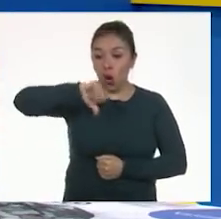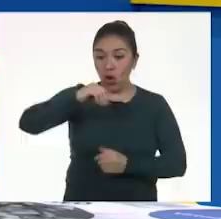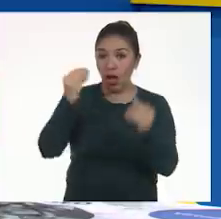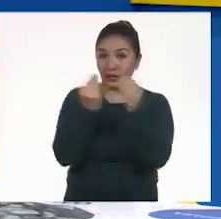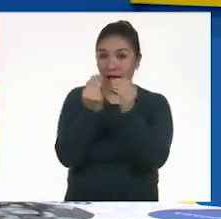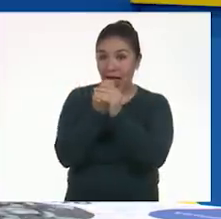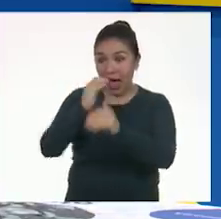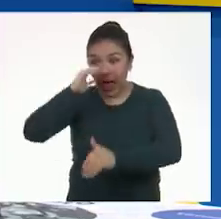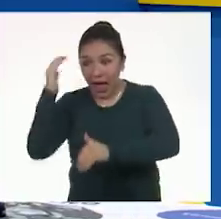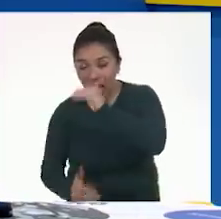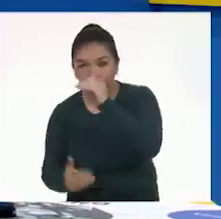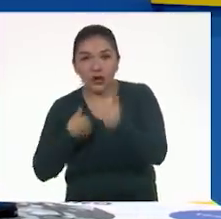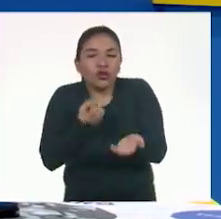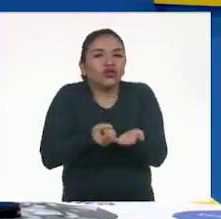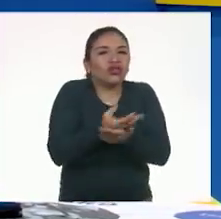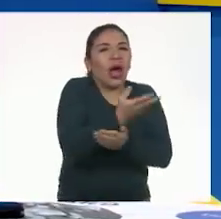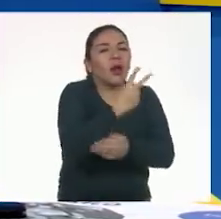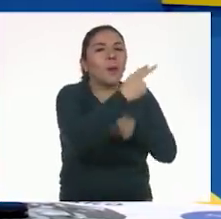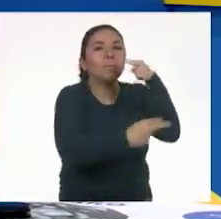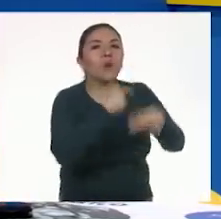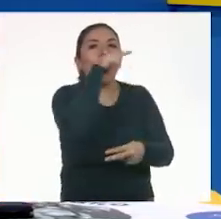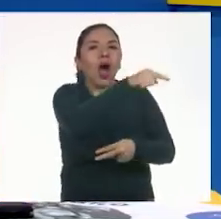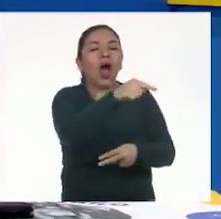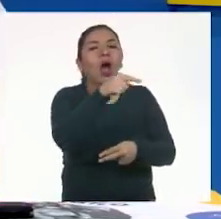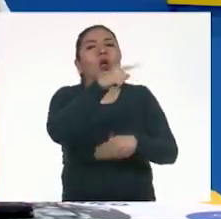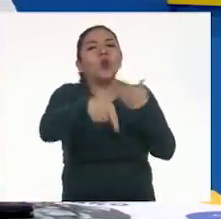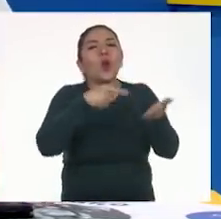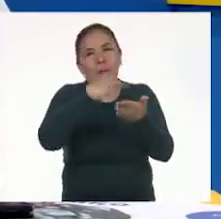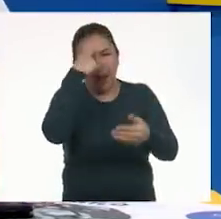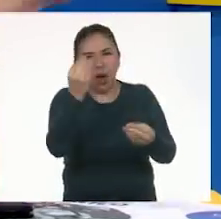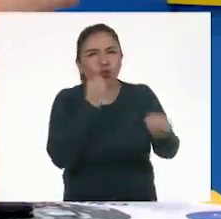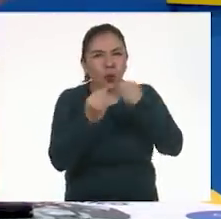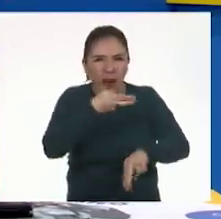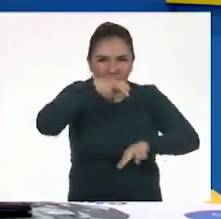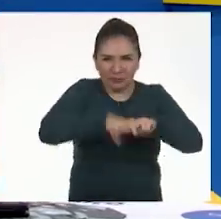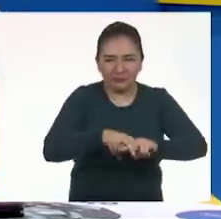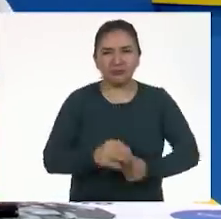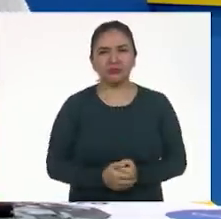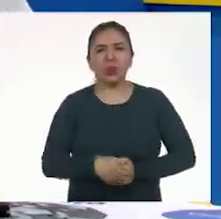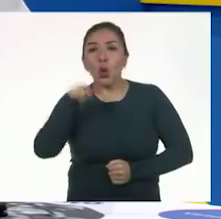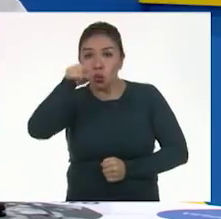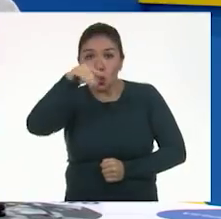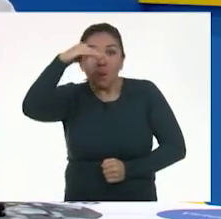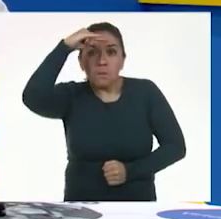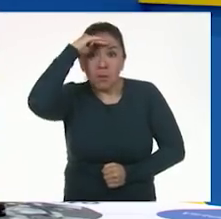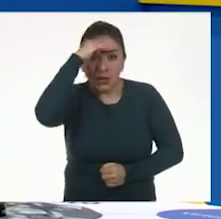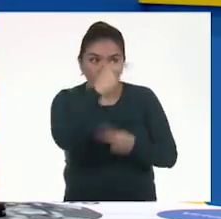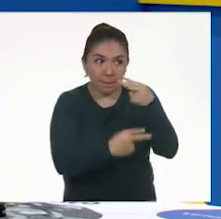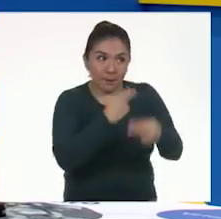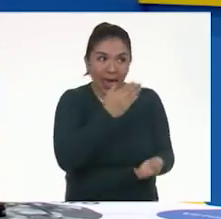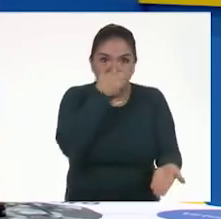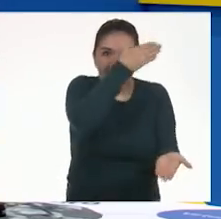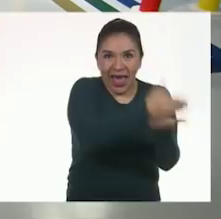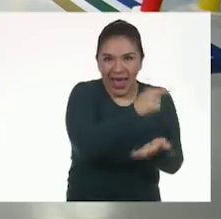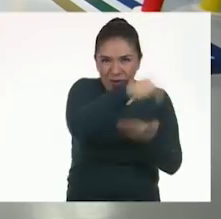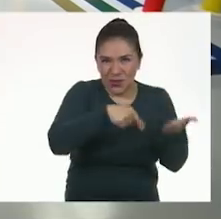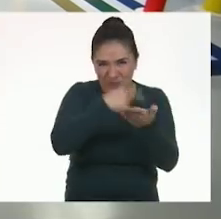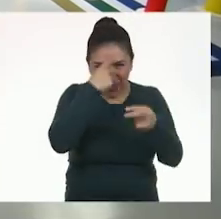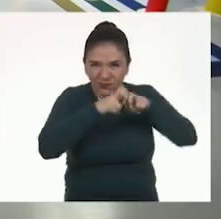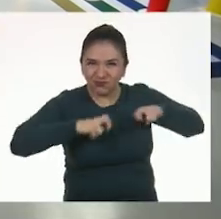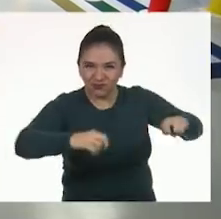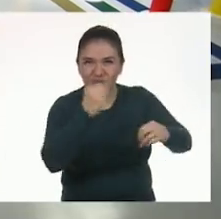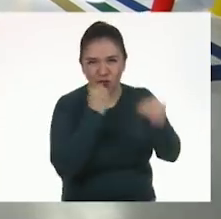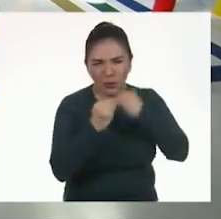del salón, me voy a ir al comedor. Y tú piensas llegar ahí al comedor. Y apenas sales,